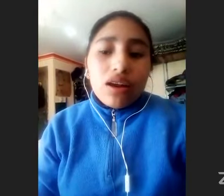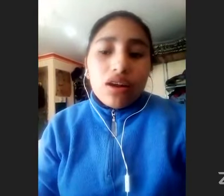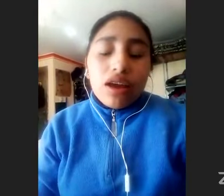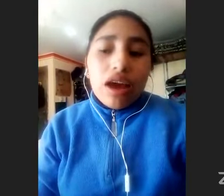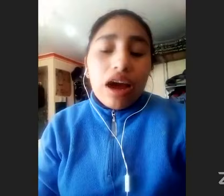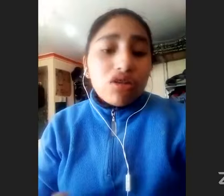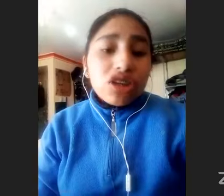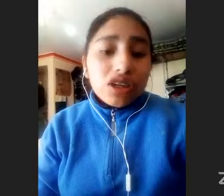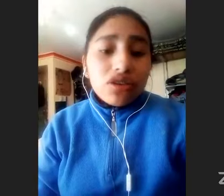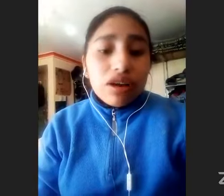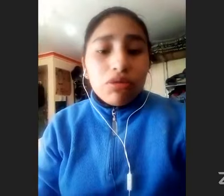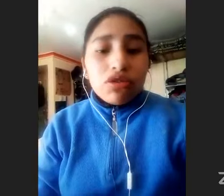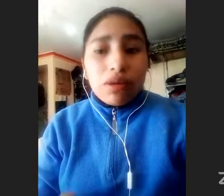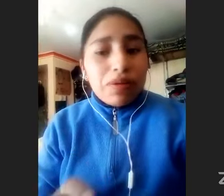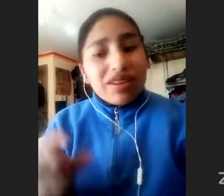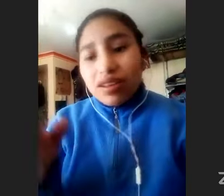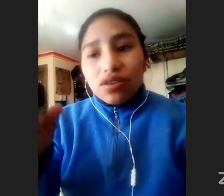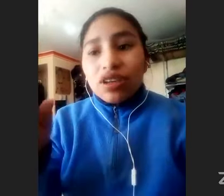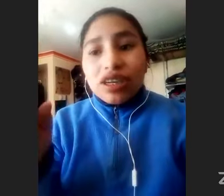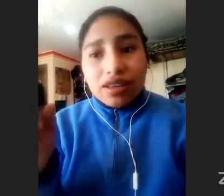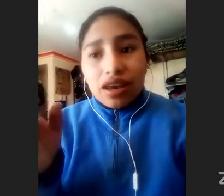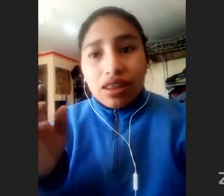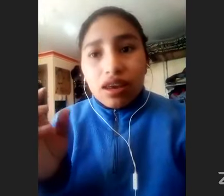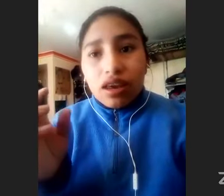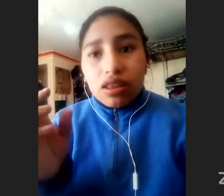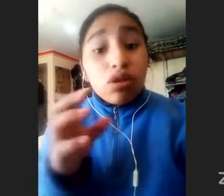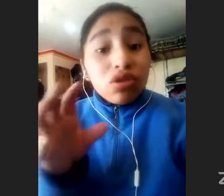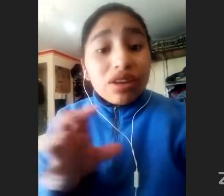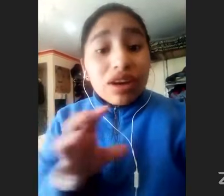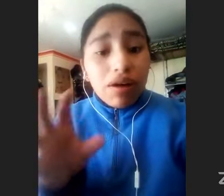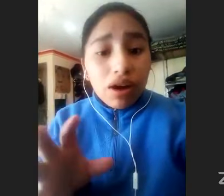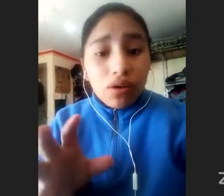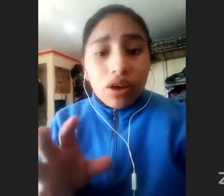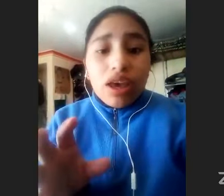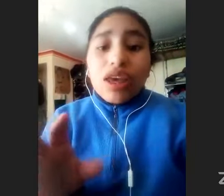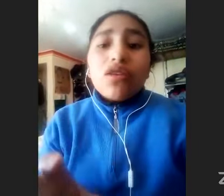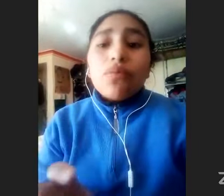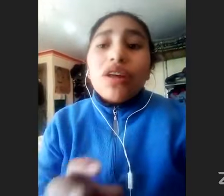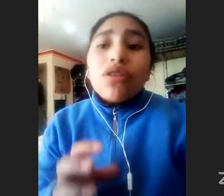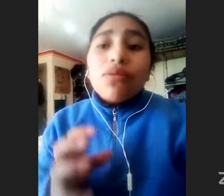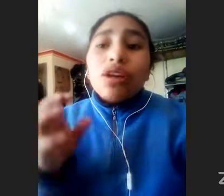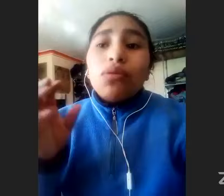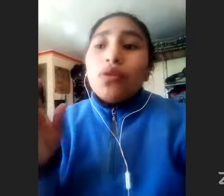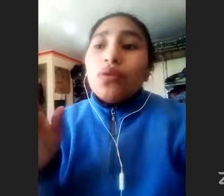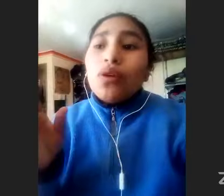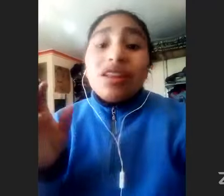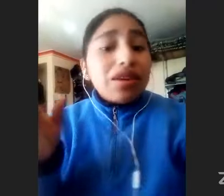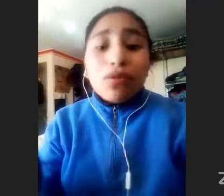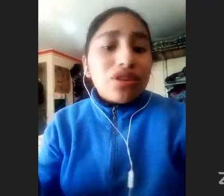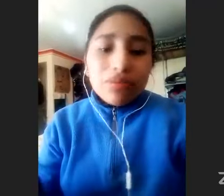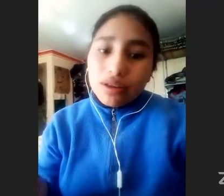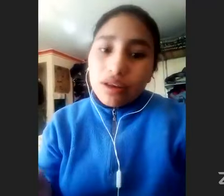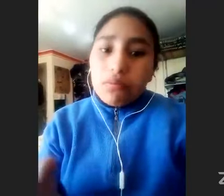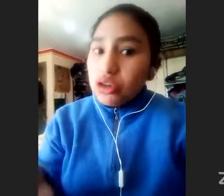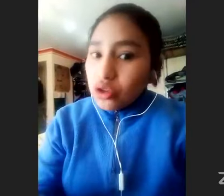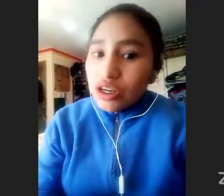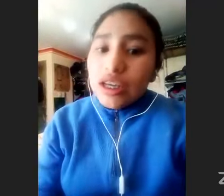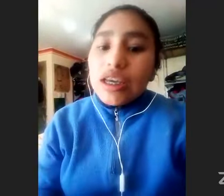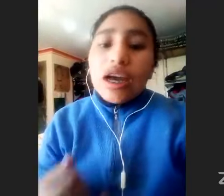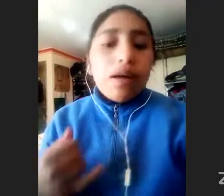a los chicos damos capacitaciones ya sea de algún trabajo que ellos puedan tomar como en tiempos libres